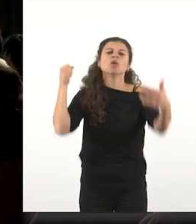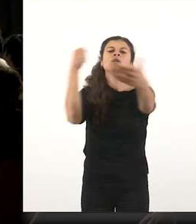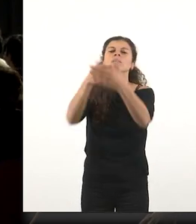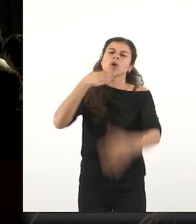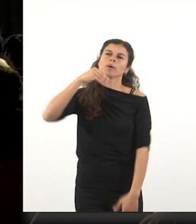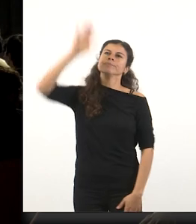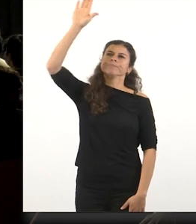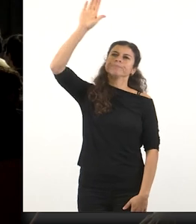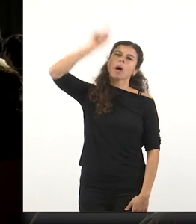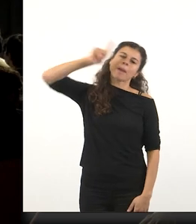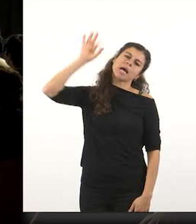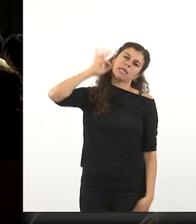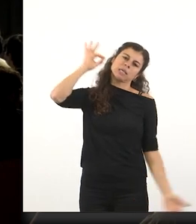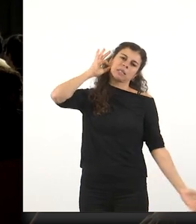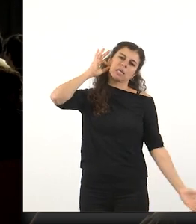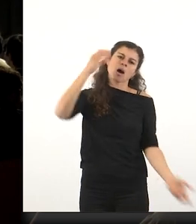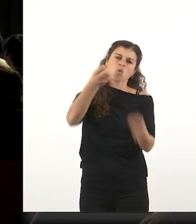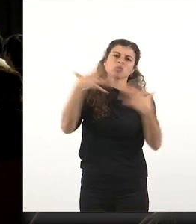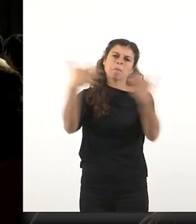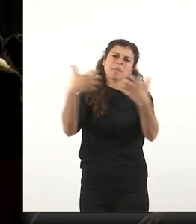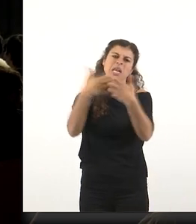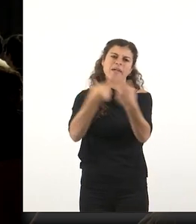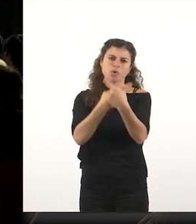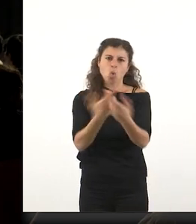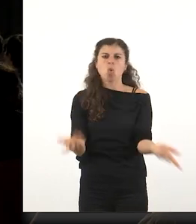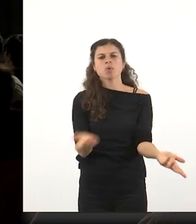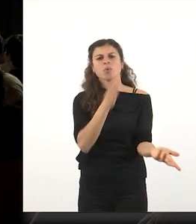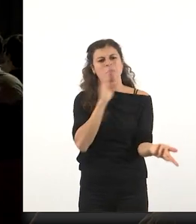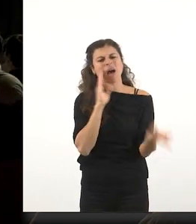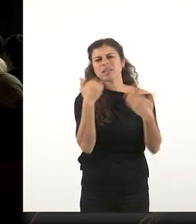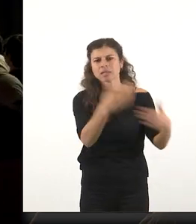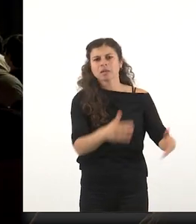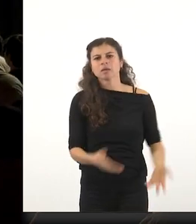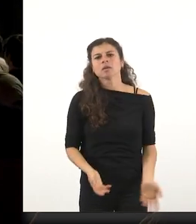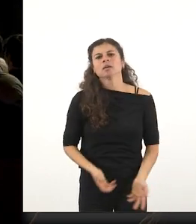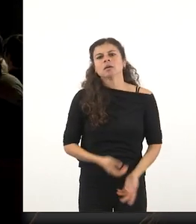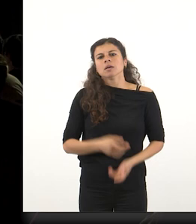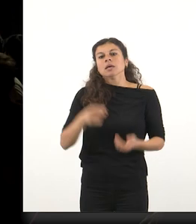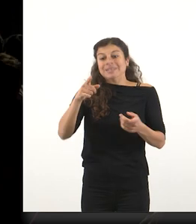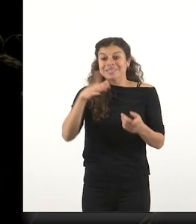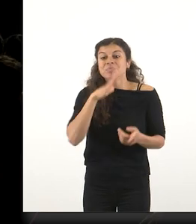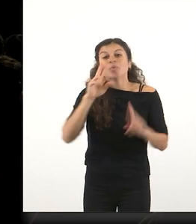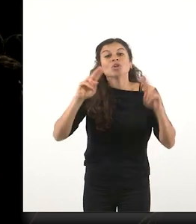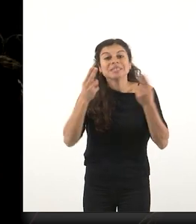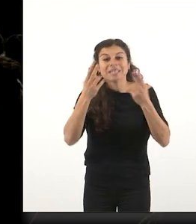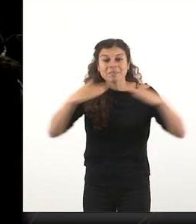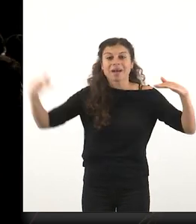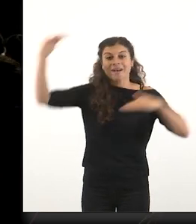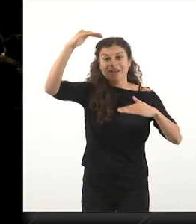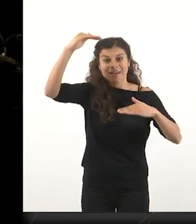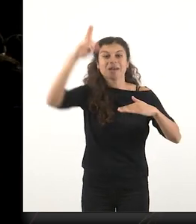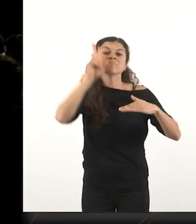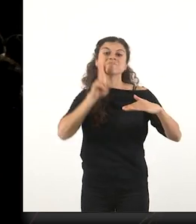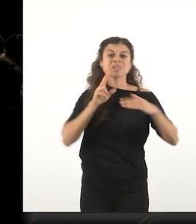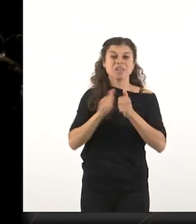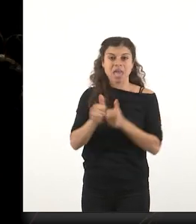con su novio. Usted tendrá sus días, poco mi madre, maestra. Cuente, digo, chavales, que la pelea con Antonio es por los privilegios. Pero tú no hilas, hijo, no, maestra, yo